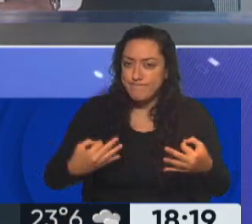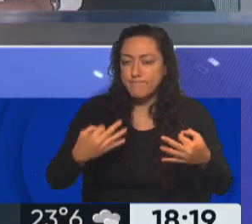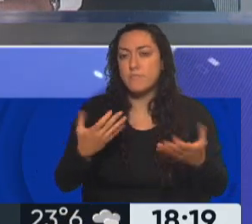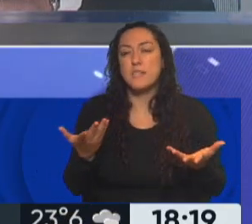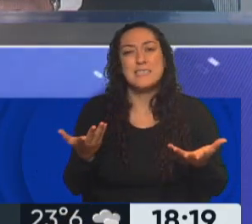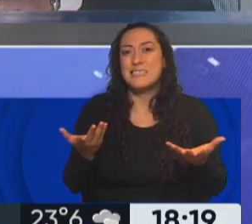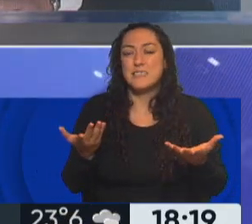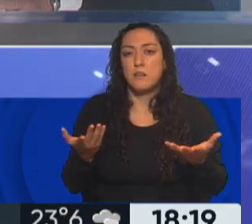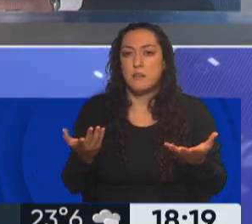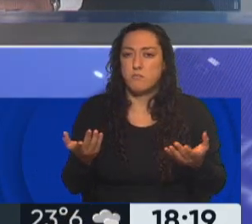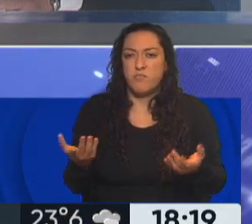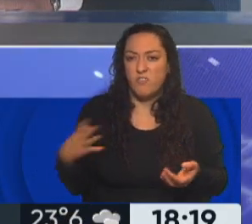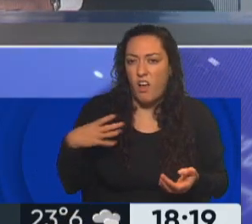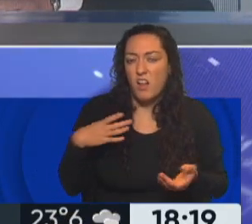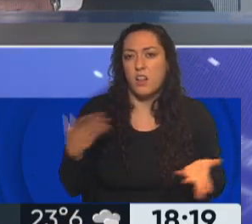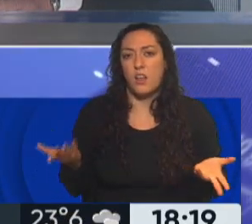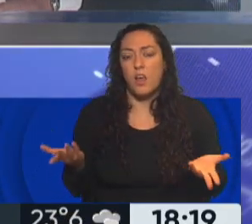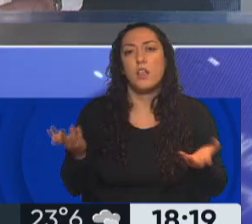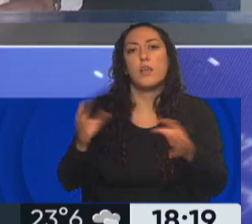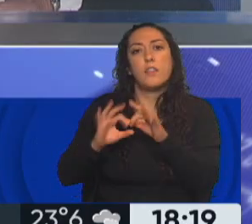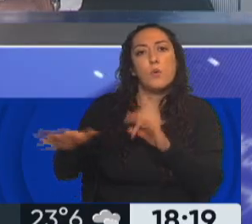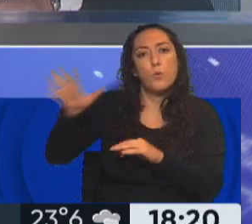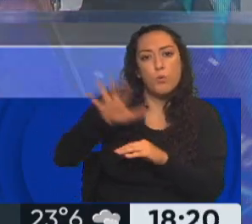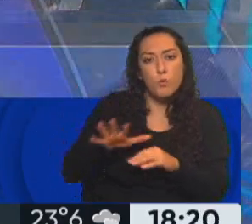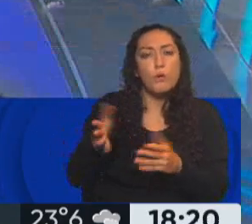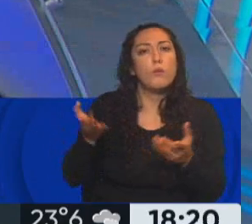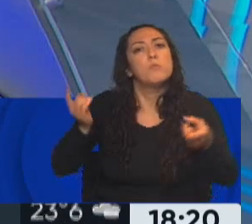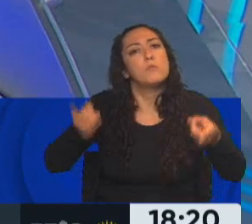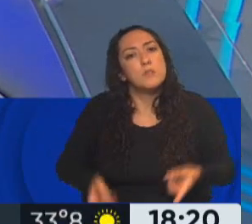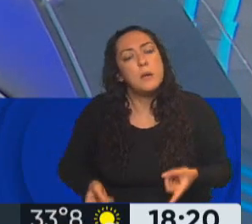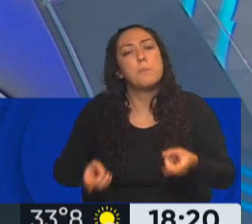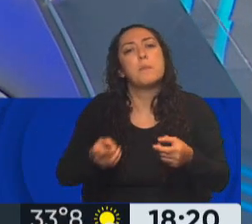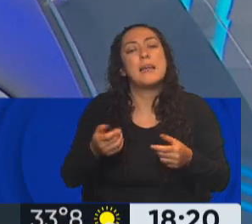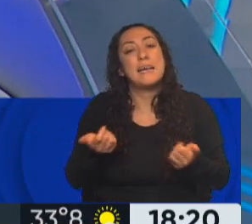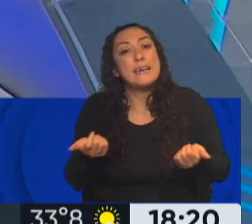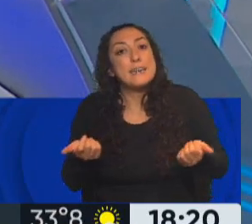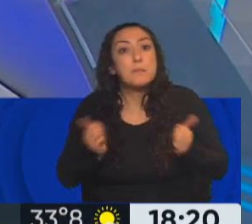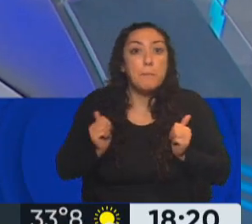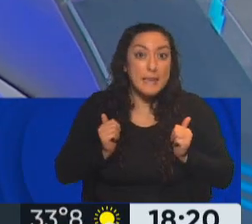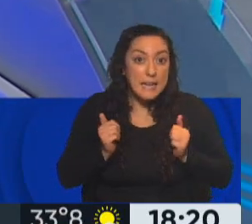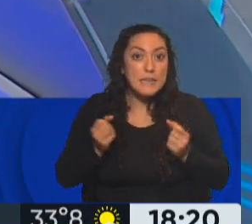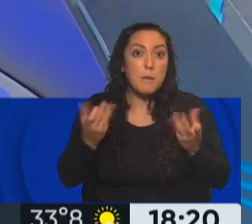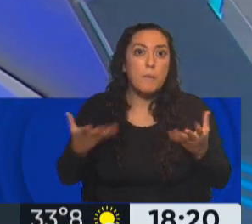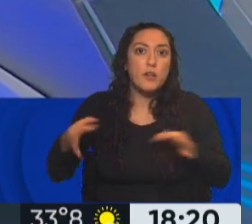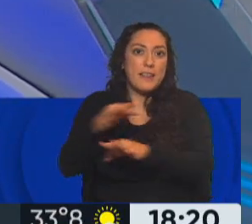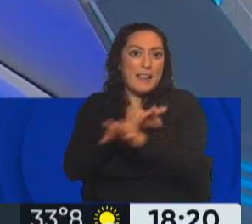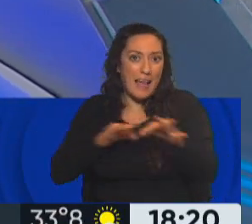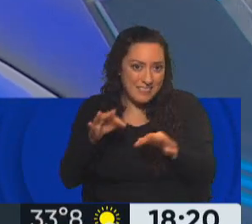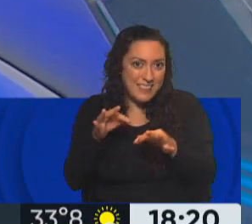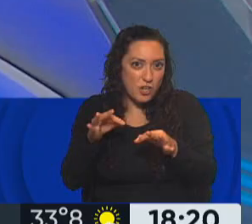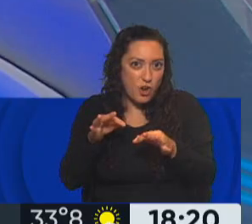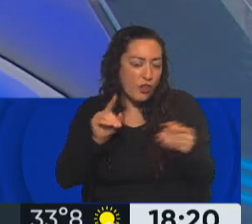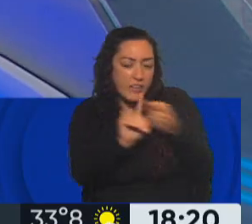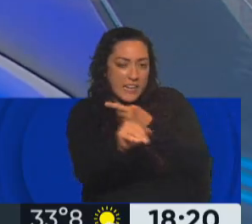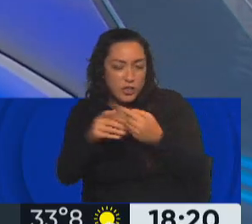la Unión Europea. Y en tercer lugar, yo diría que se abren expectativas en relación con el nivel táctico, es decir, el enfrentamiento